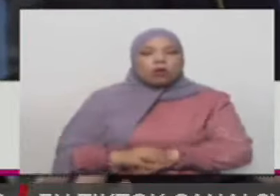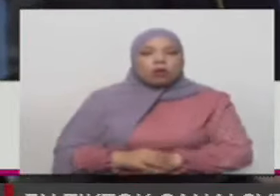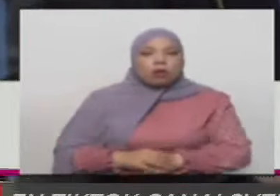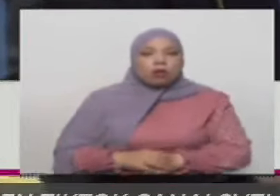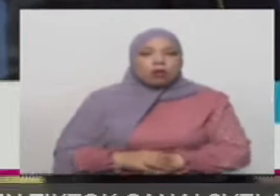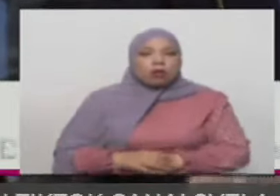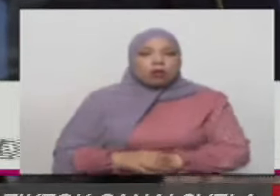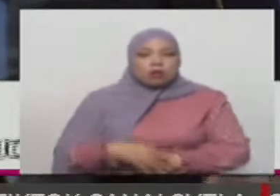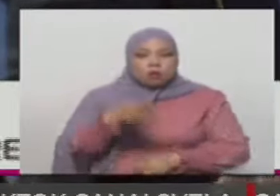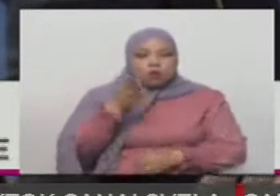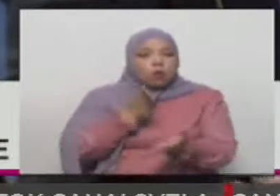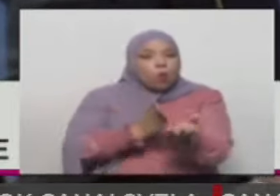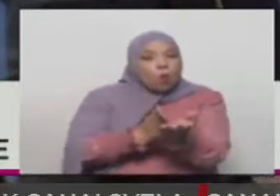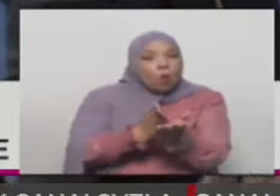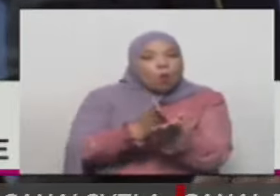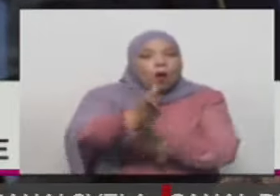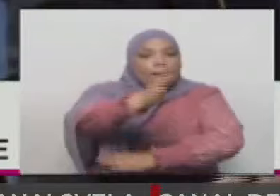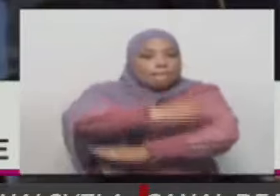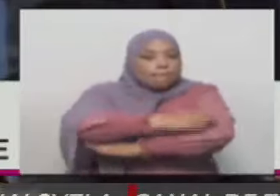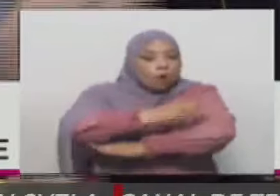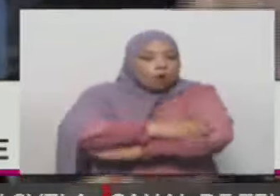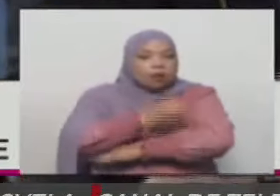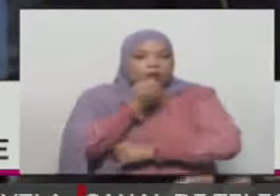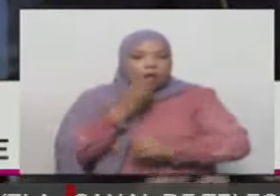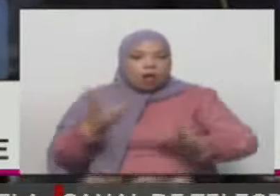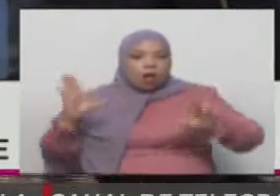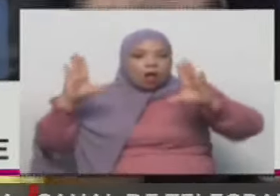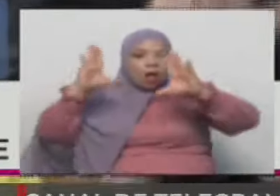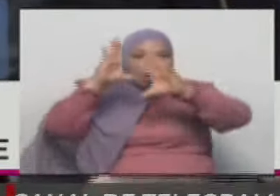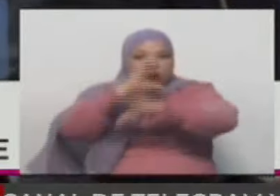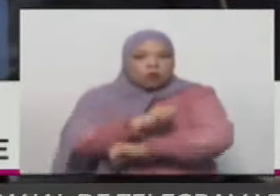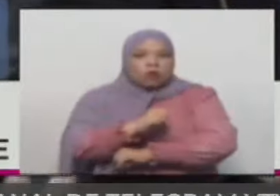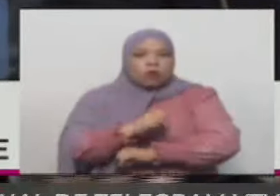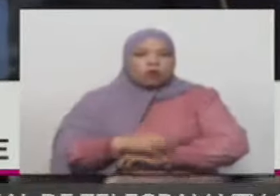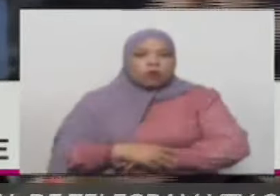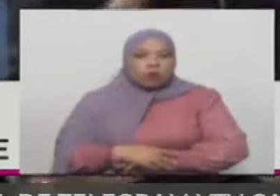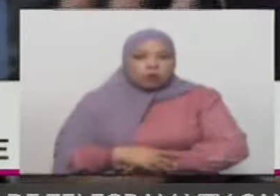máxima disciplina, ya todo el mundo se va a dormir, cero